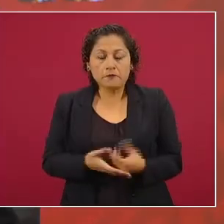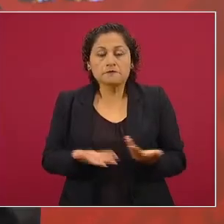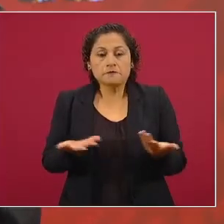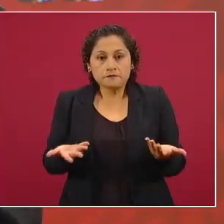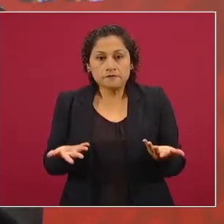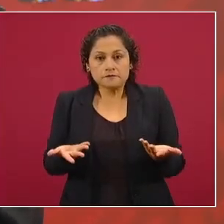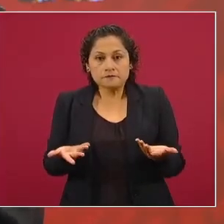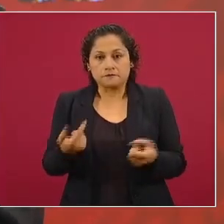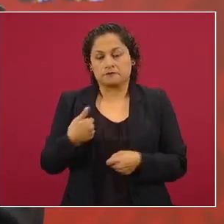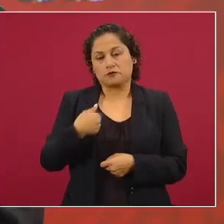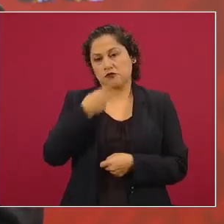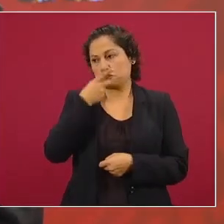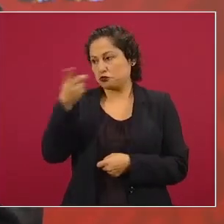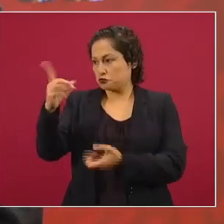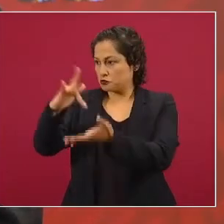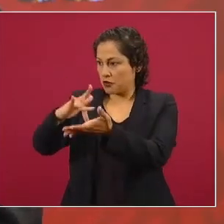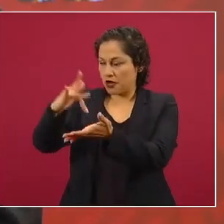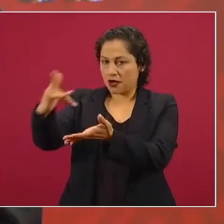Y le agradezco mucho